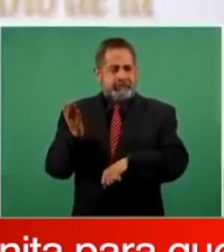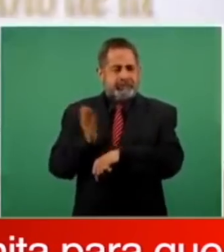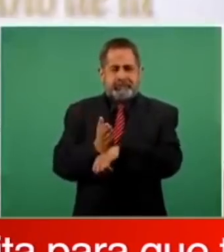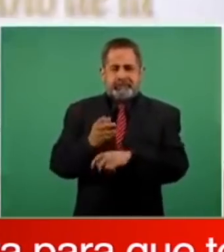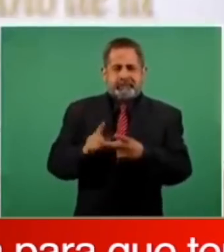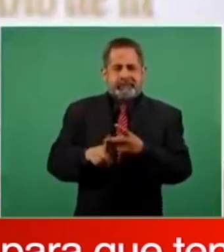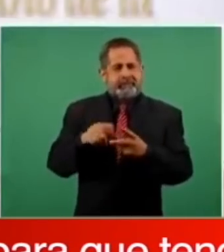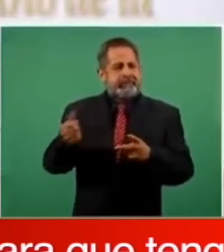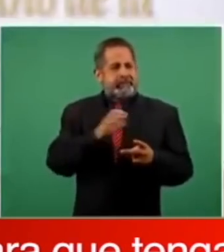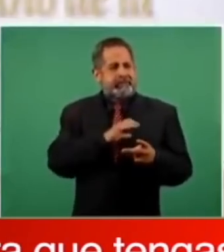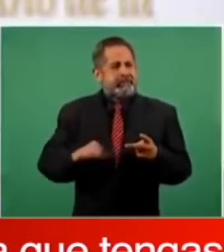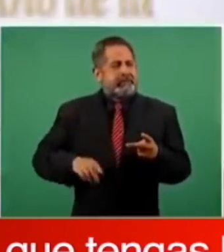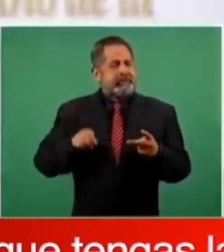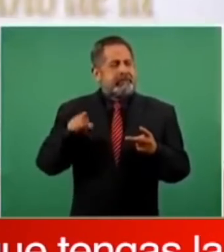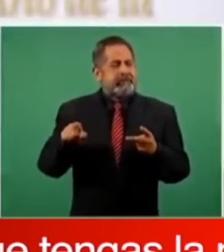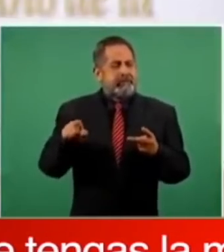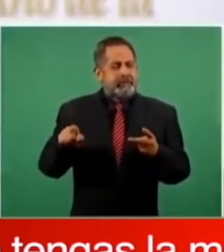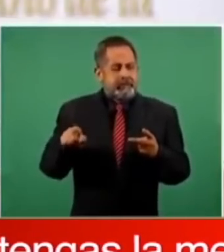el candidato de